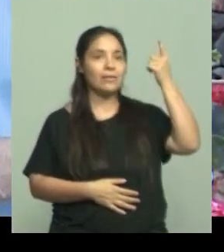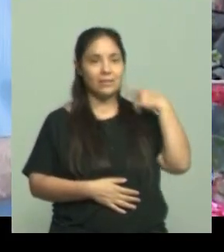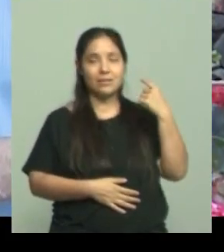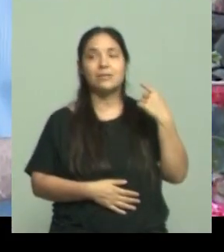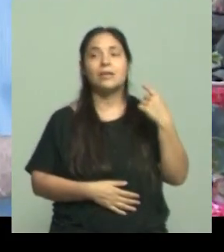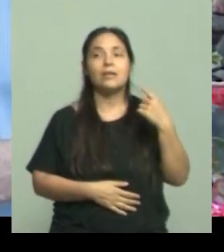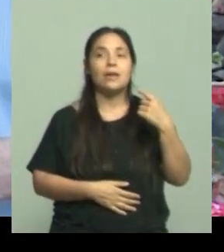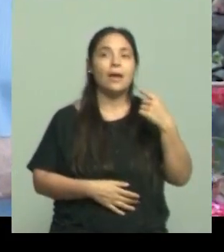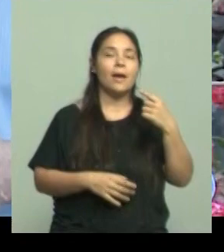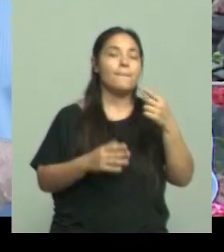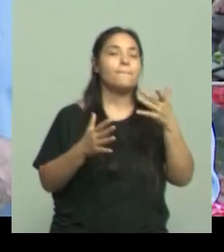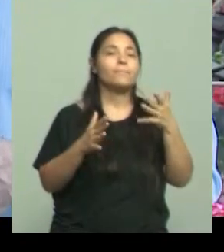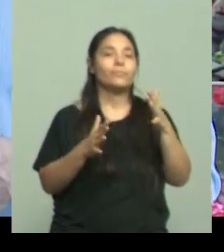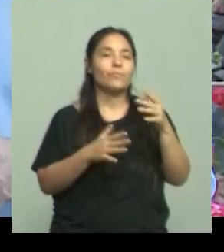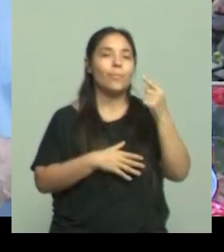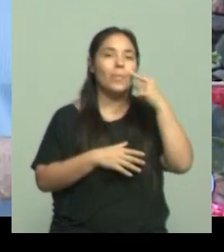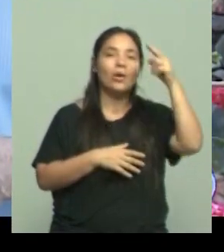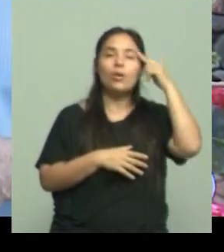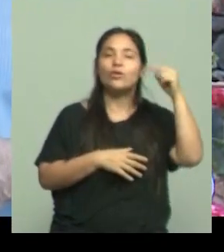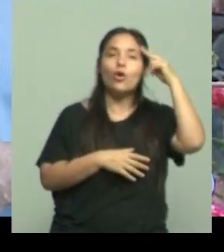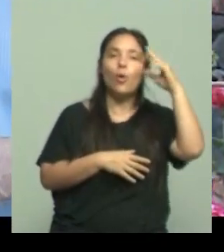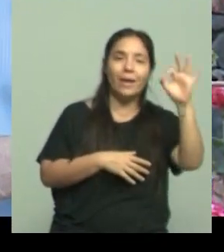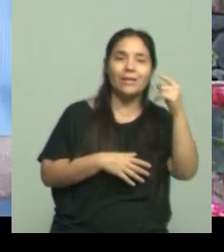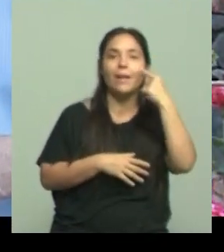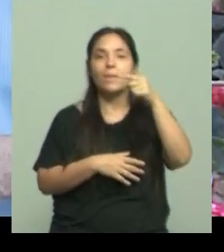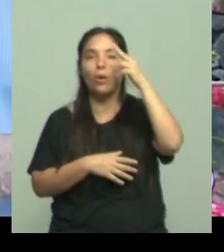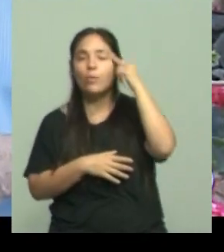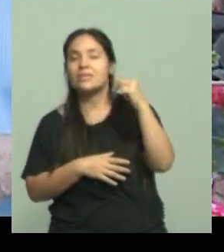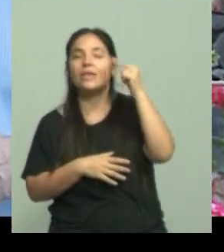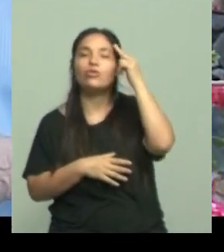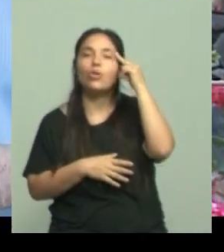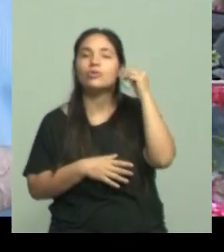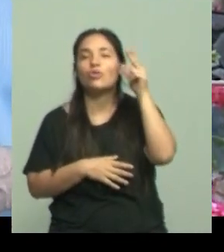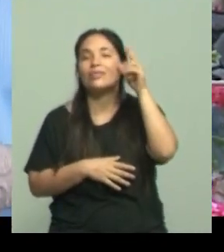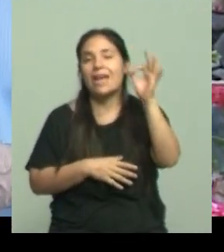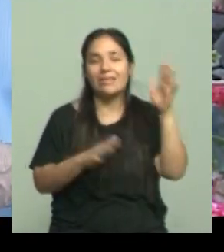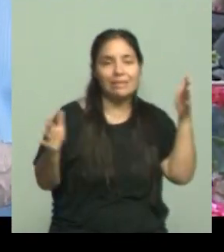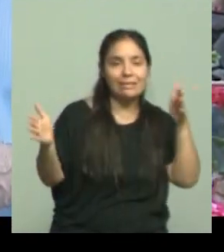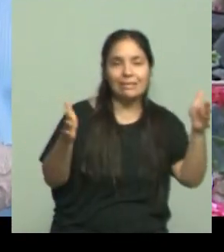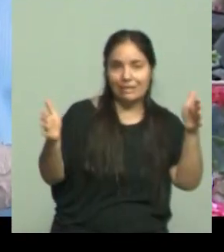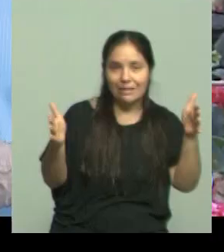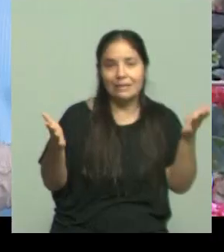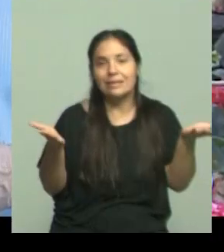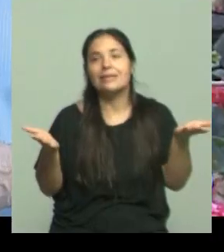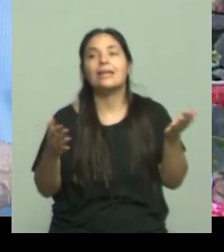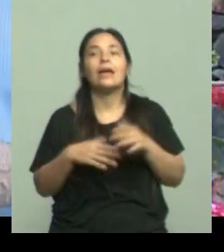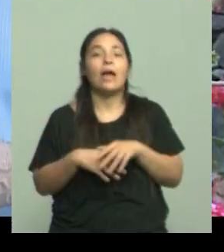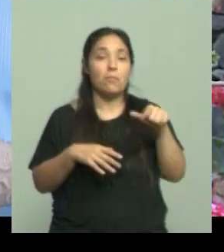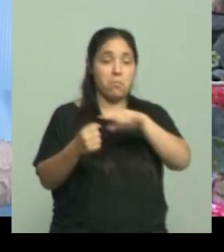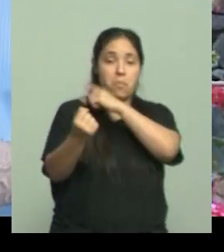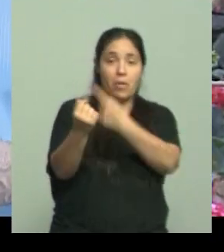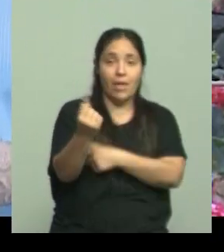década del 80, 90, claro, donde tenías estos grandes medios que justamente hacían el contralor y también ejercían un